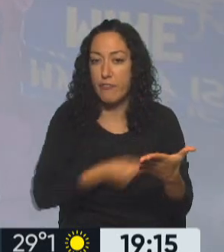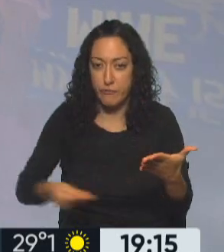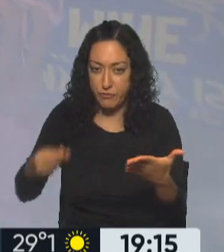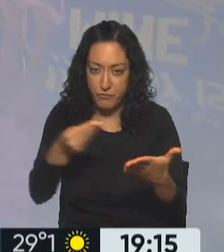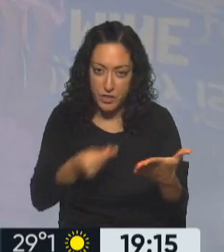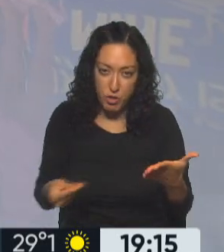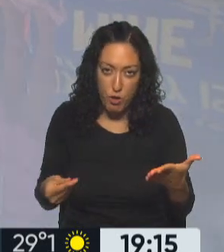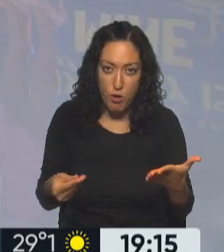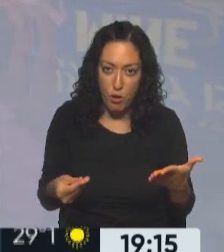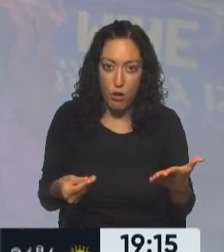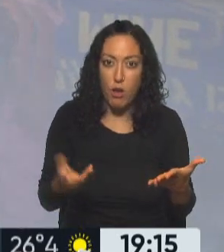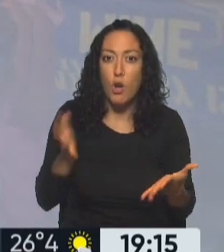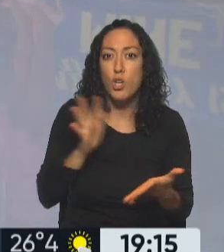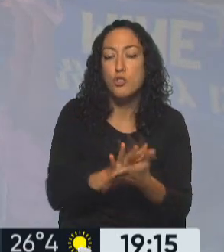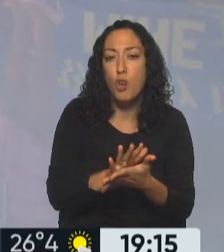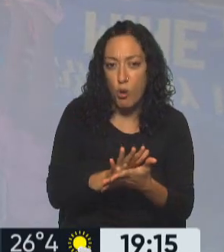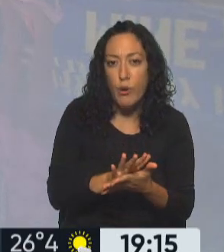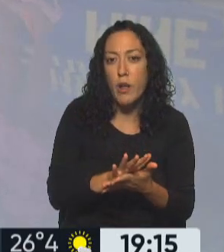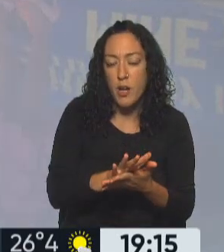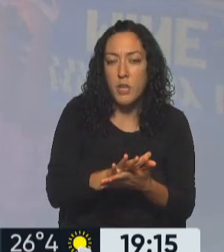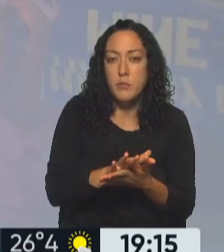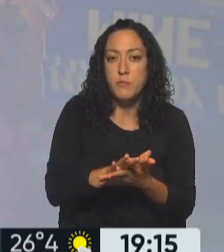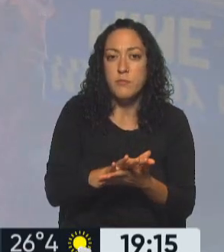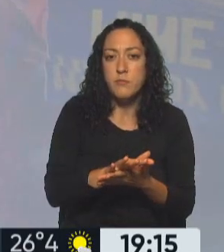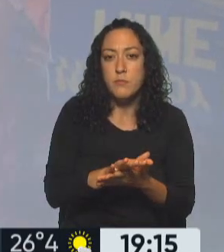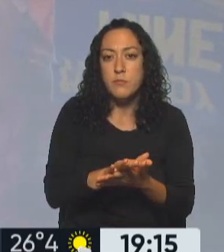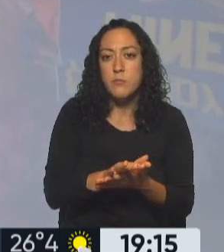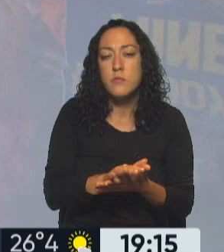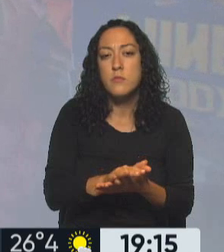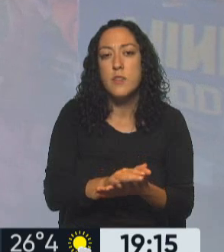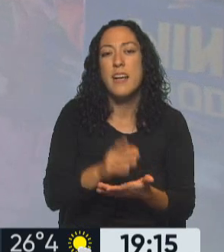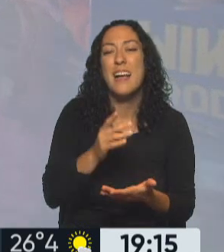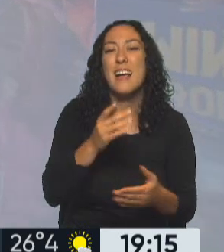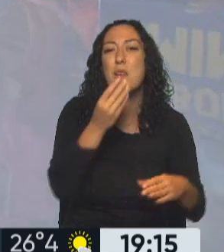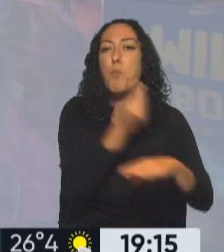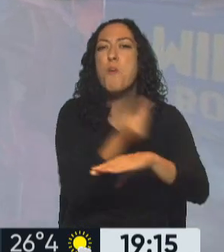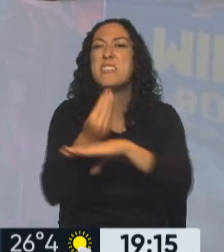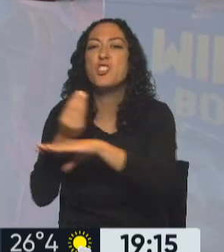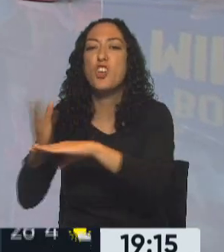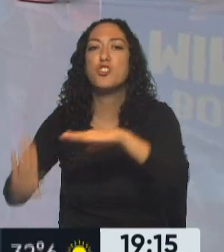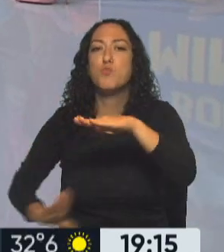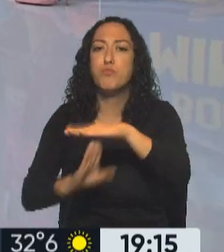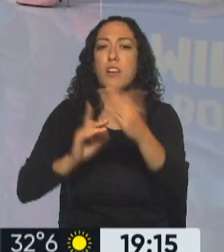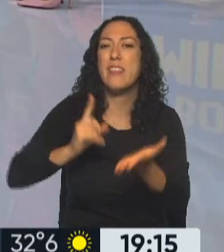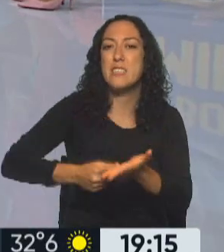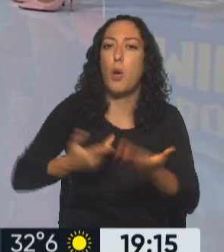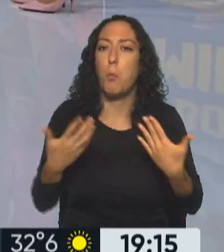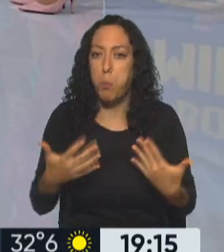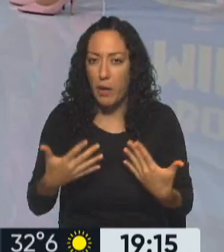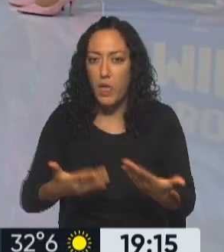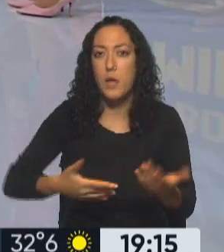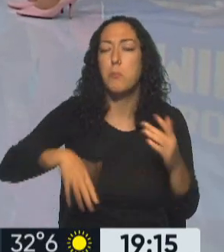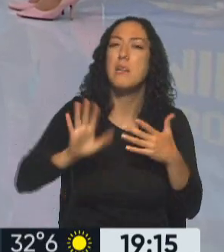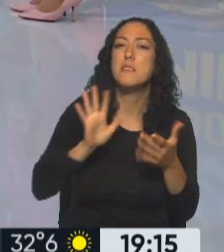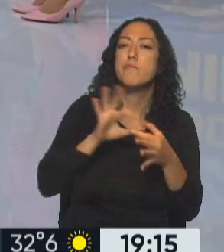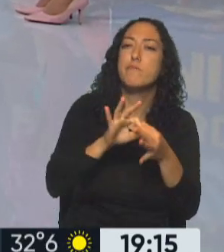lo que tiene que ver, bueno, por un lado, con lo que se conoce como cargos de toma de decisiones, ¿no? Yeah. En este caso es sobre todo en cuestiones más